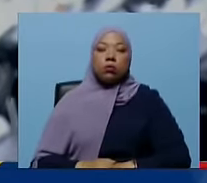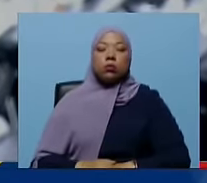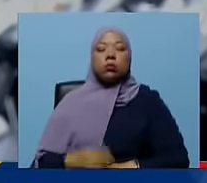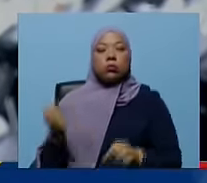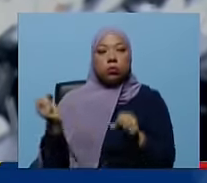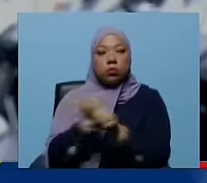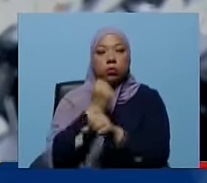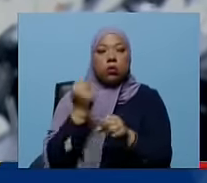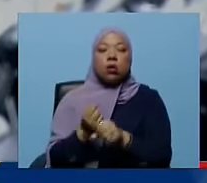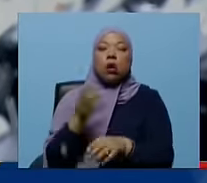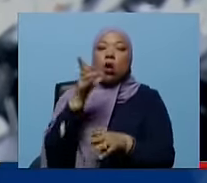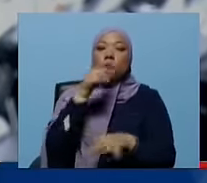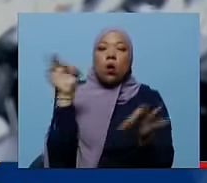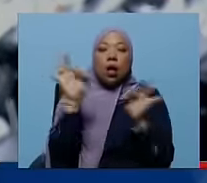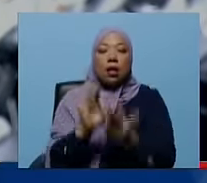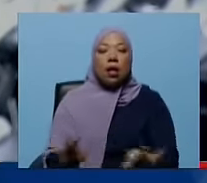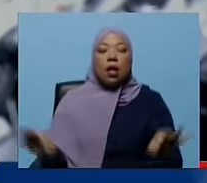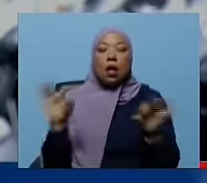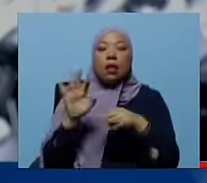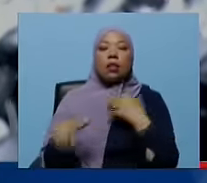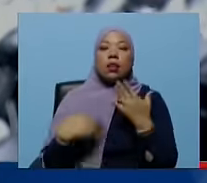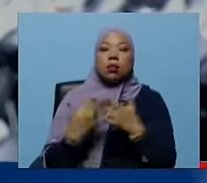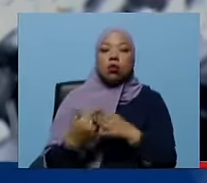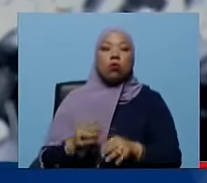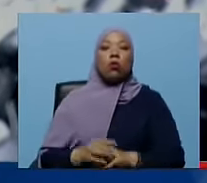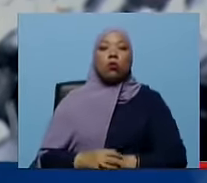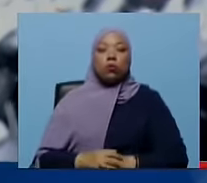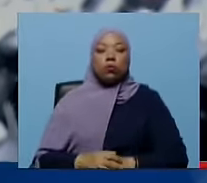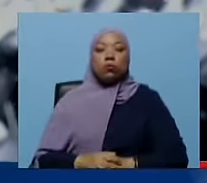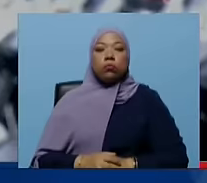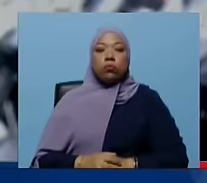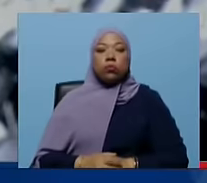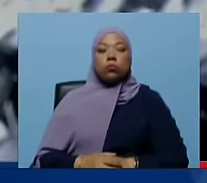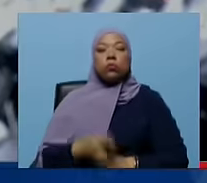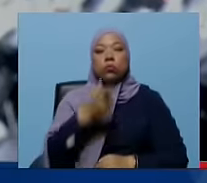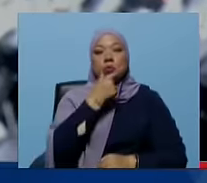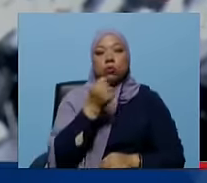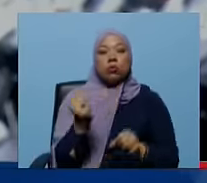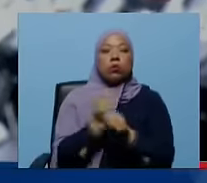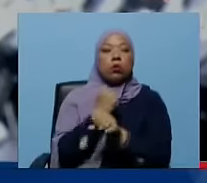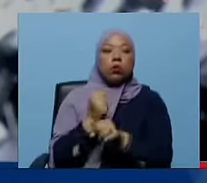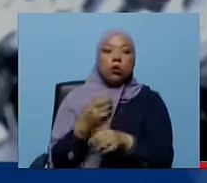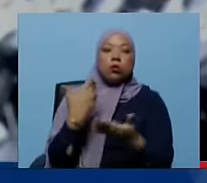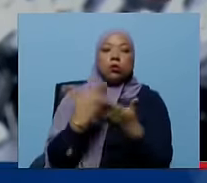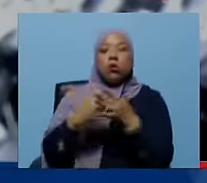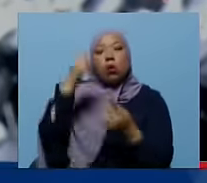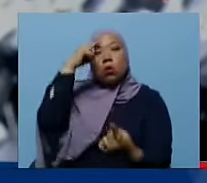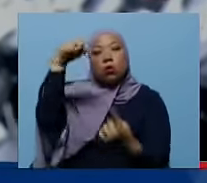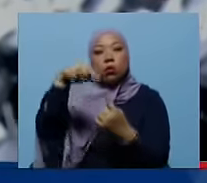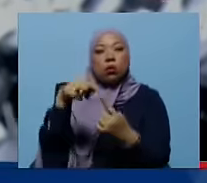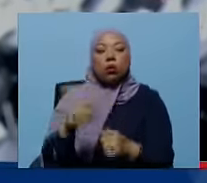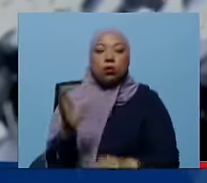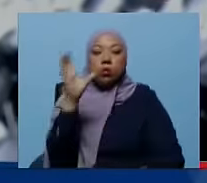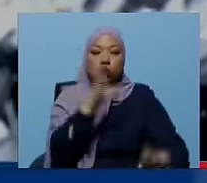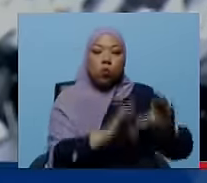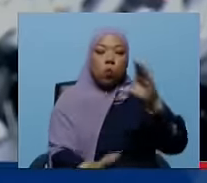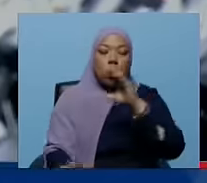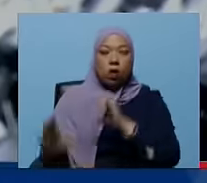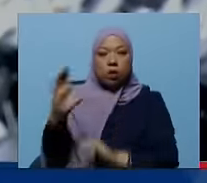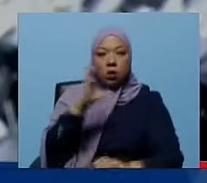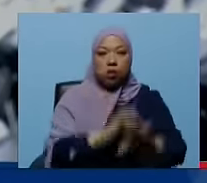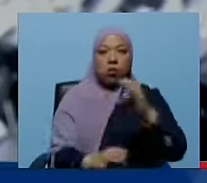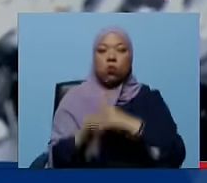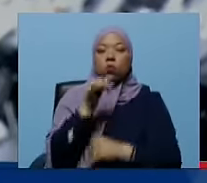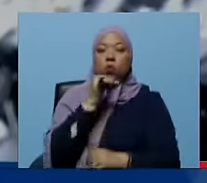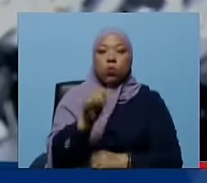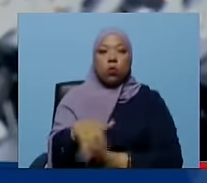prácticamente no existía nada. Si fuéramos bien sinceros, bien objetivos, bien científicos, Diosdado,